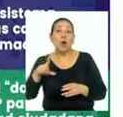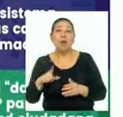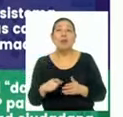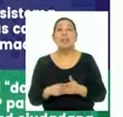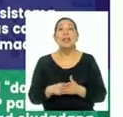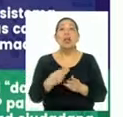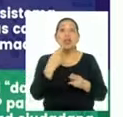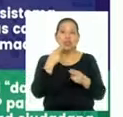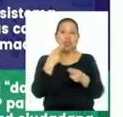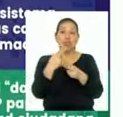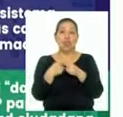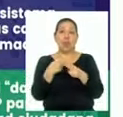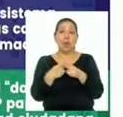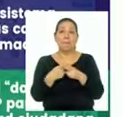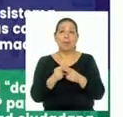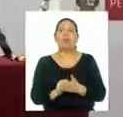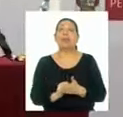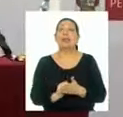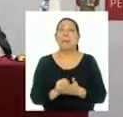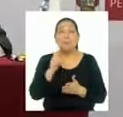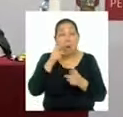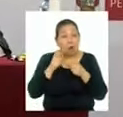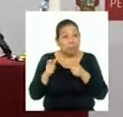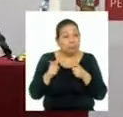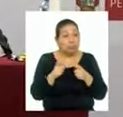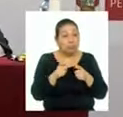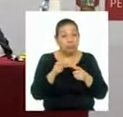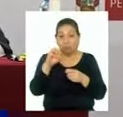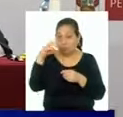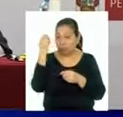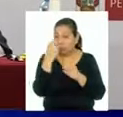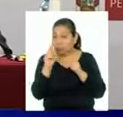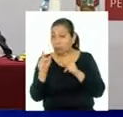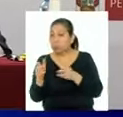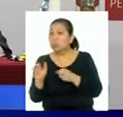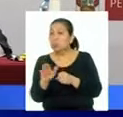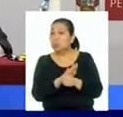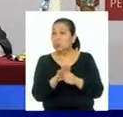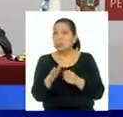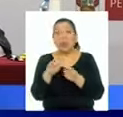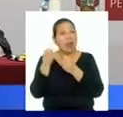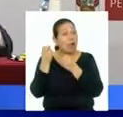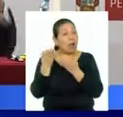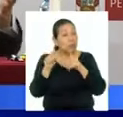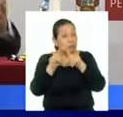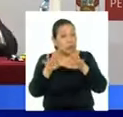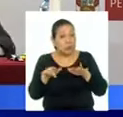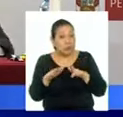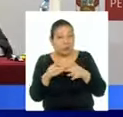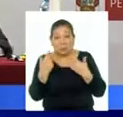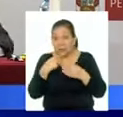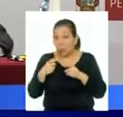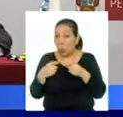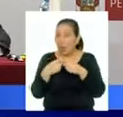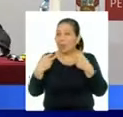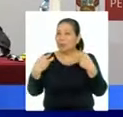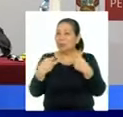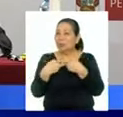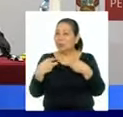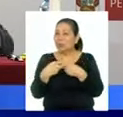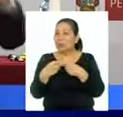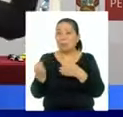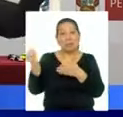existía antes. El patrullaje policial será y ya está siendo más eficiente con el sistema informático SIPCOP, que ya existía, al